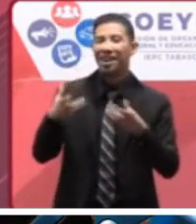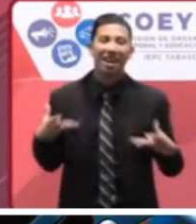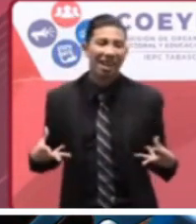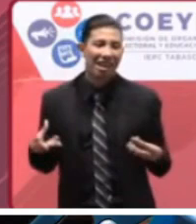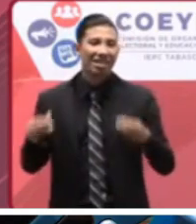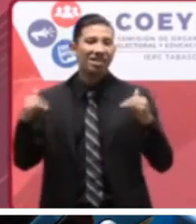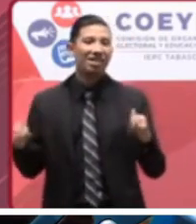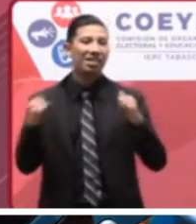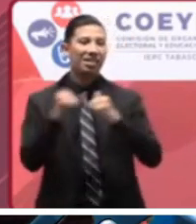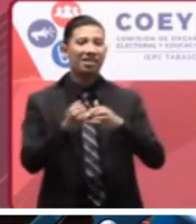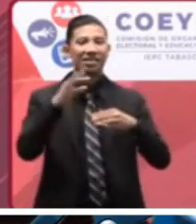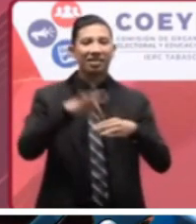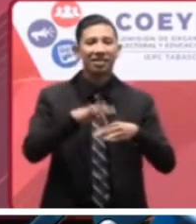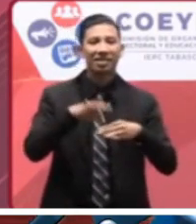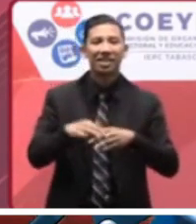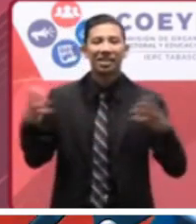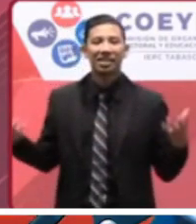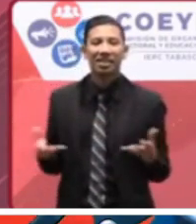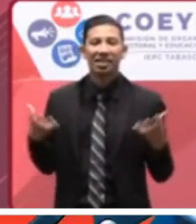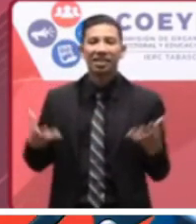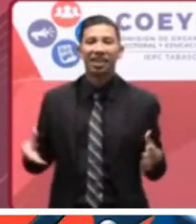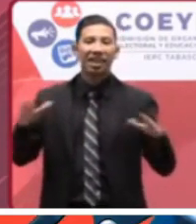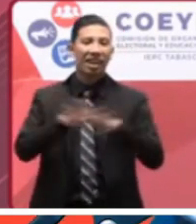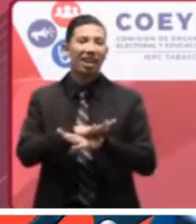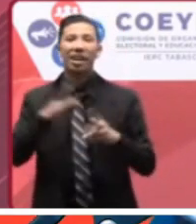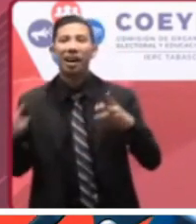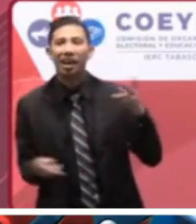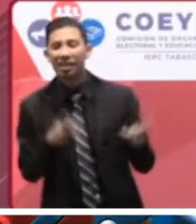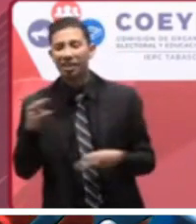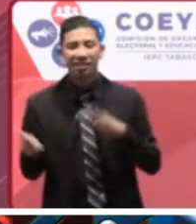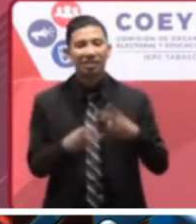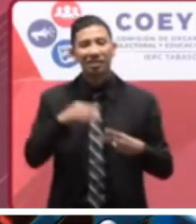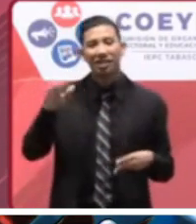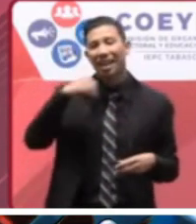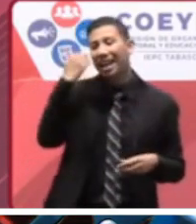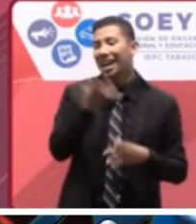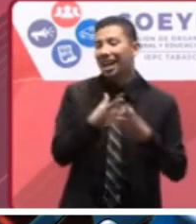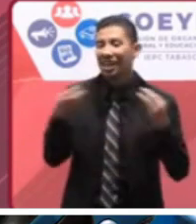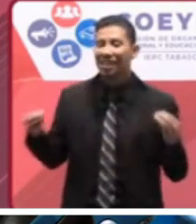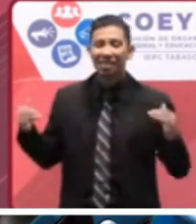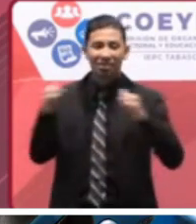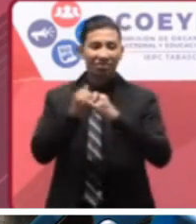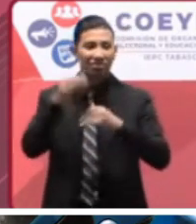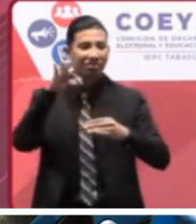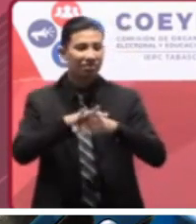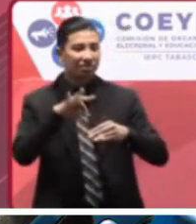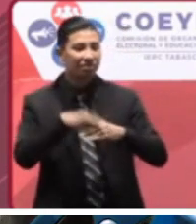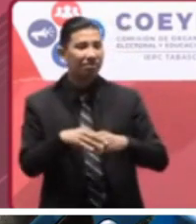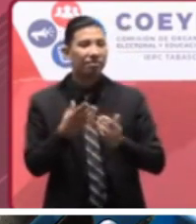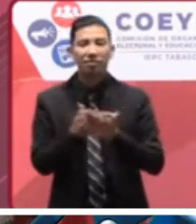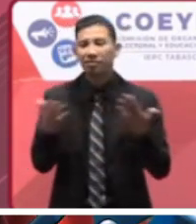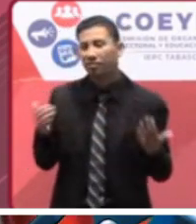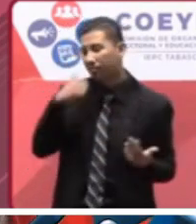Electoral. Se han hecho cambios. Ahora se cuestiona que se quiera desaparecer a los institutos electorales, que se